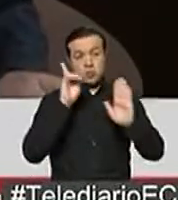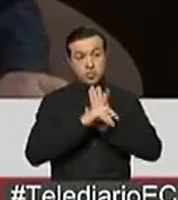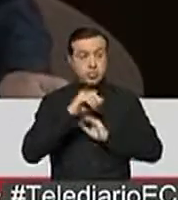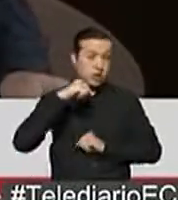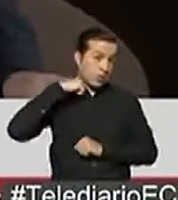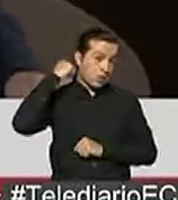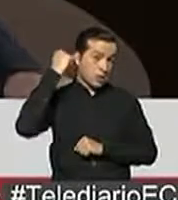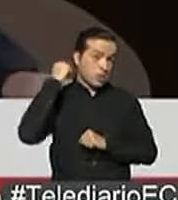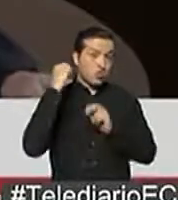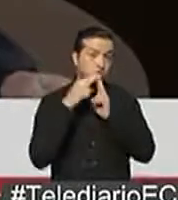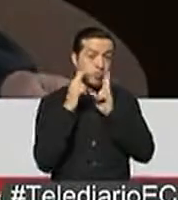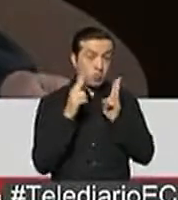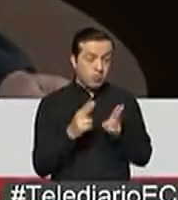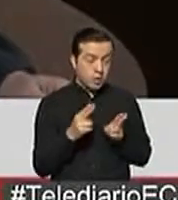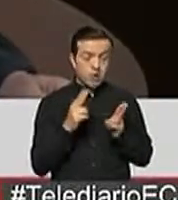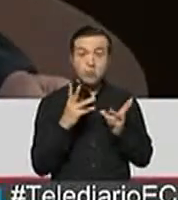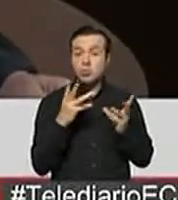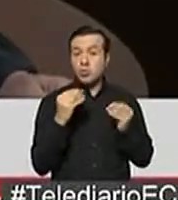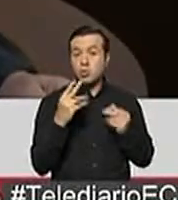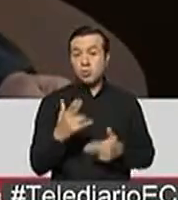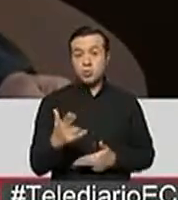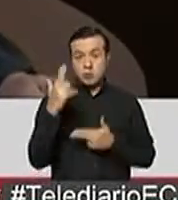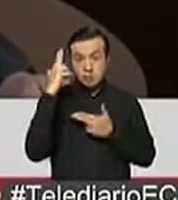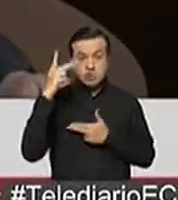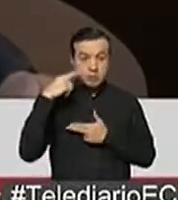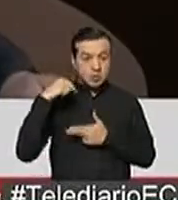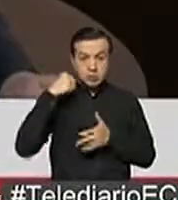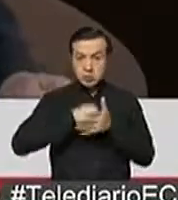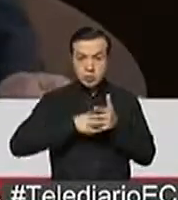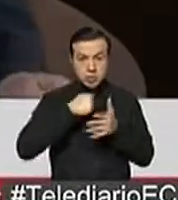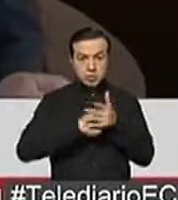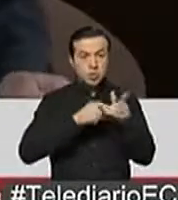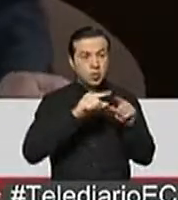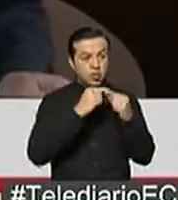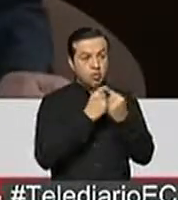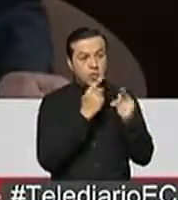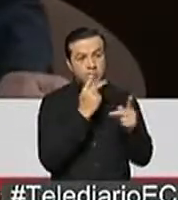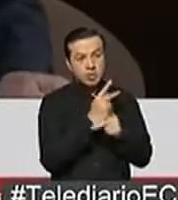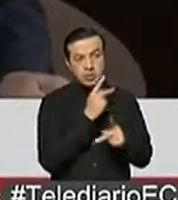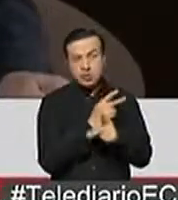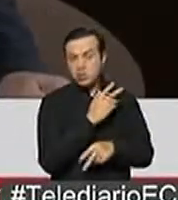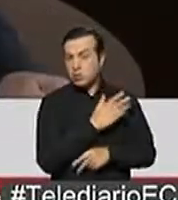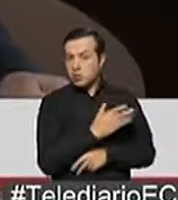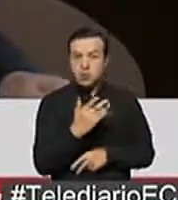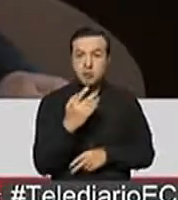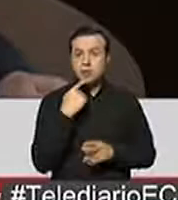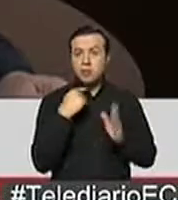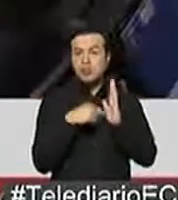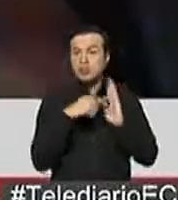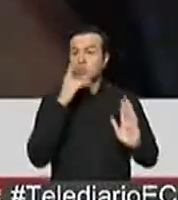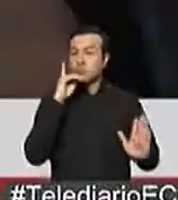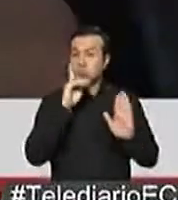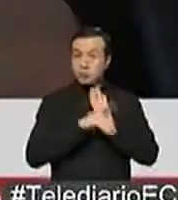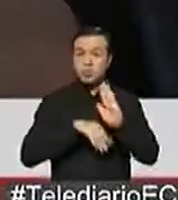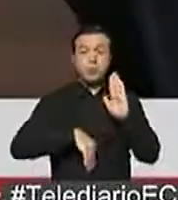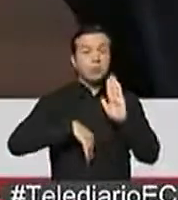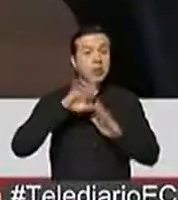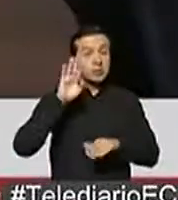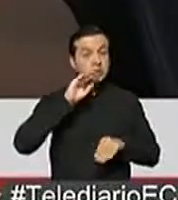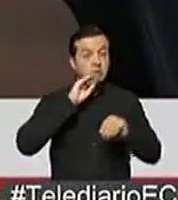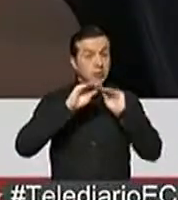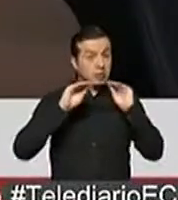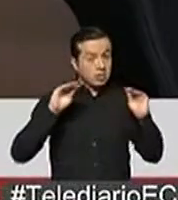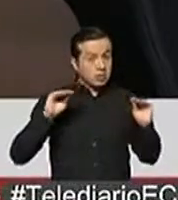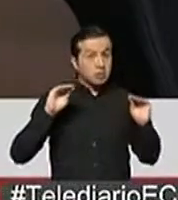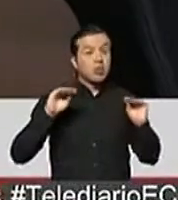a los derechos humanos por parte de militares en su lucha contra los grupos armados ilegales. Entre las denuncias más graves, Barreras afirmó que